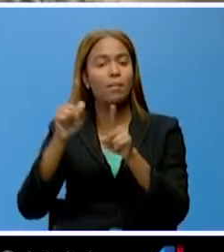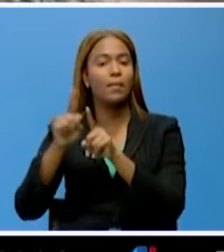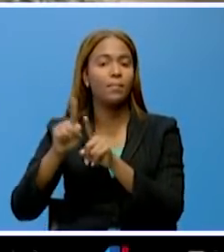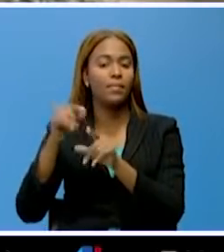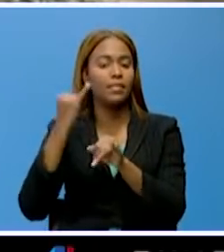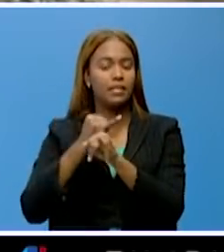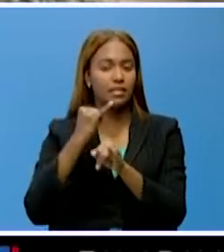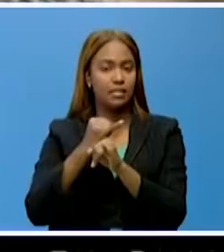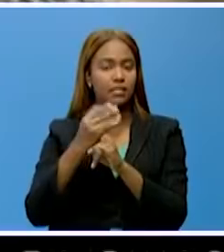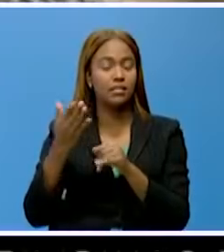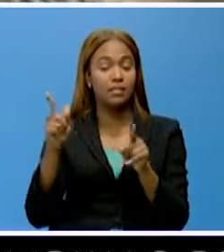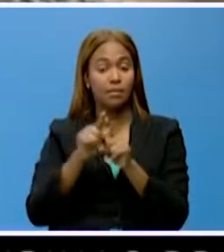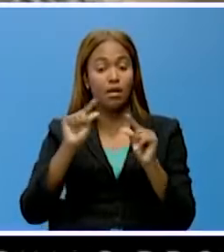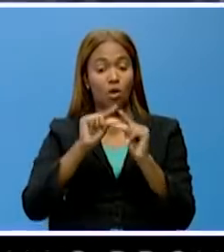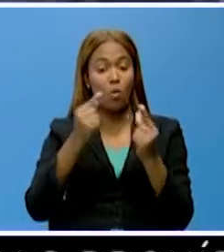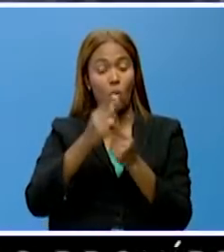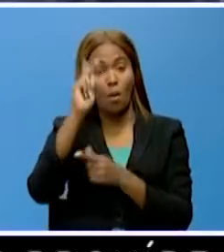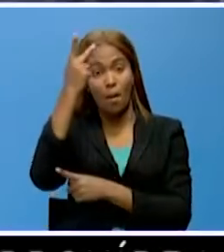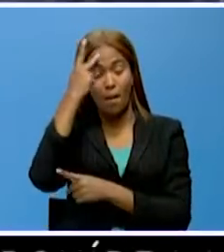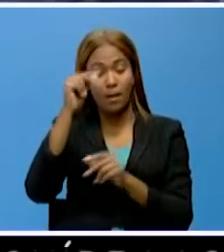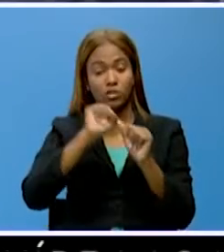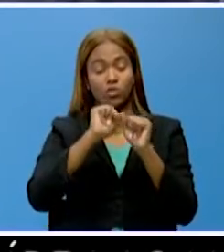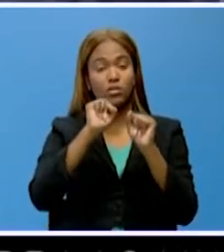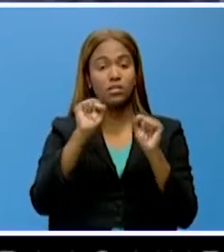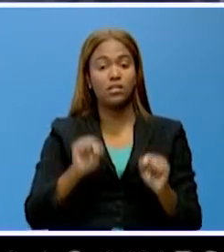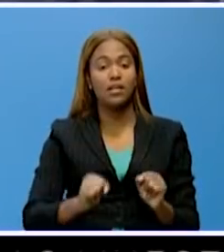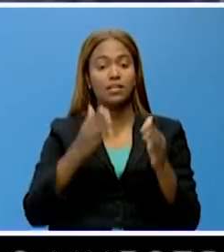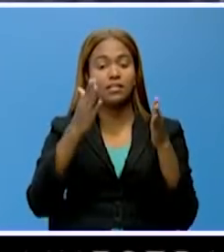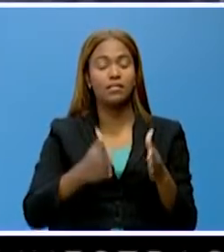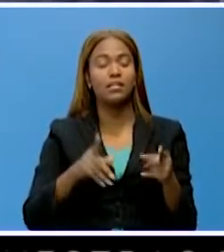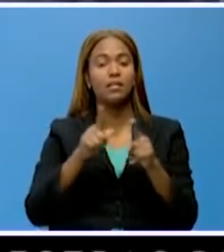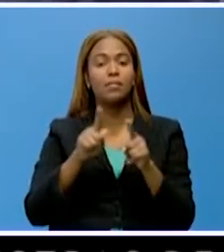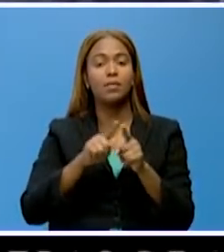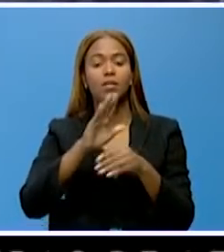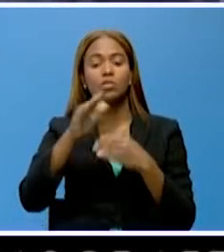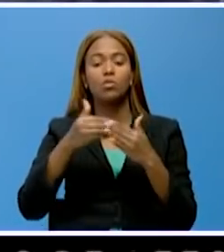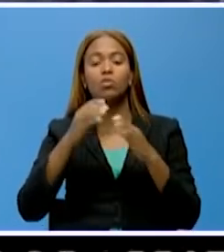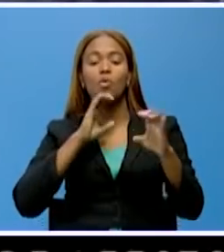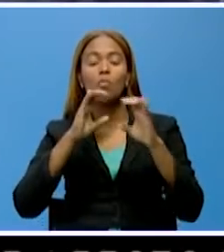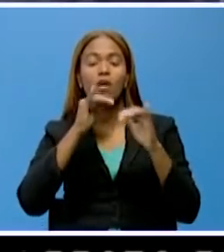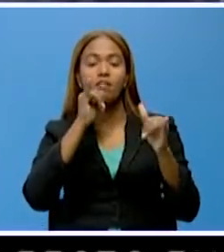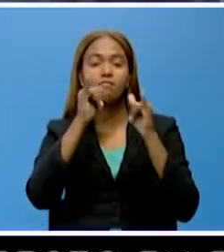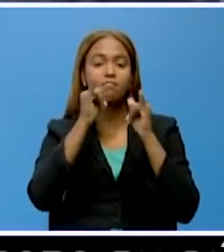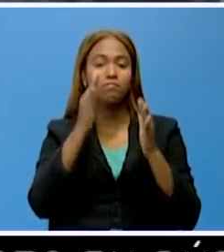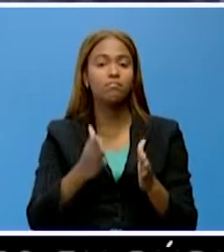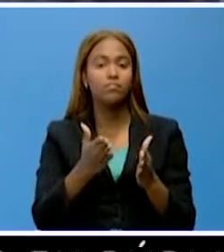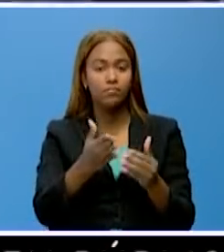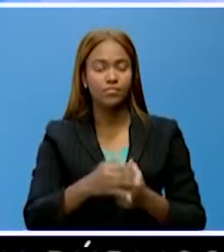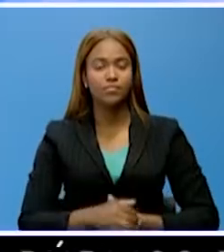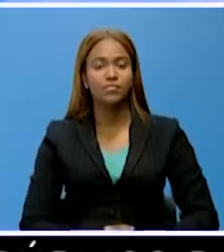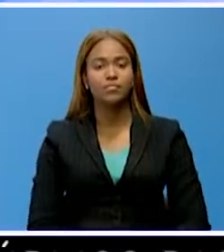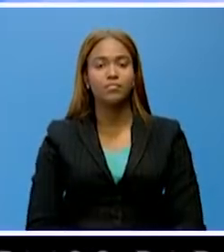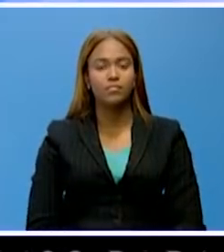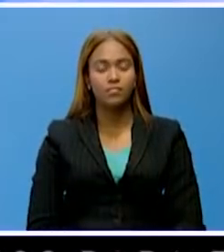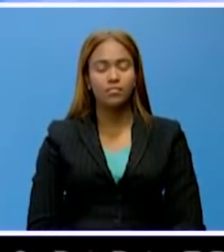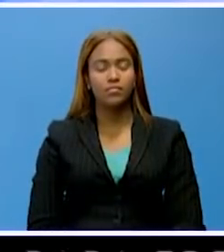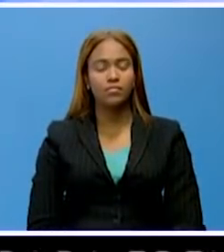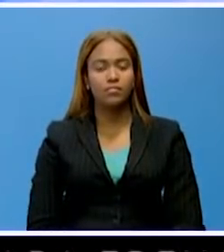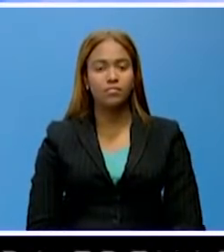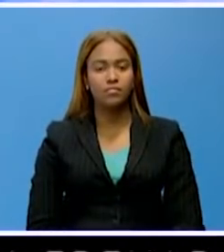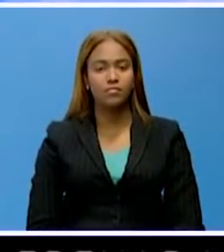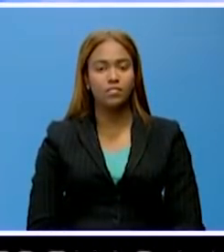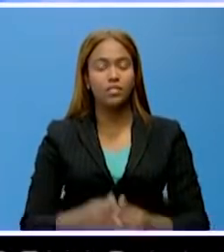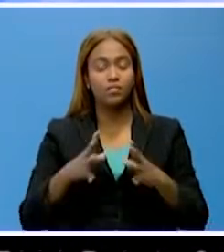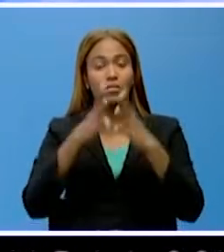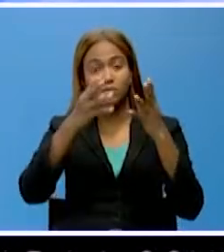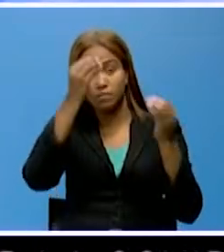instancias, incluyendo a los partidos políticos, sociedad civil y los medios de comunicación. Y bueno,